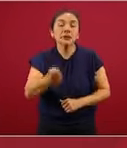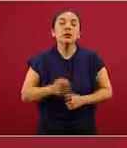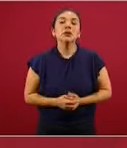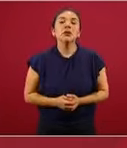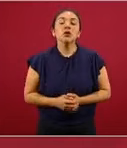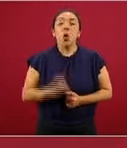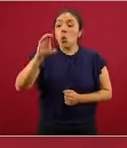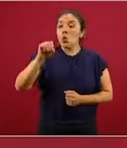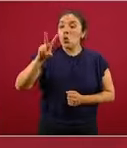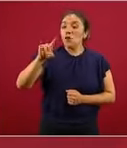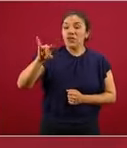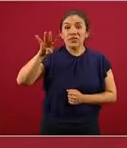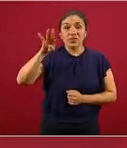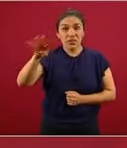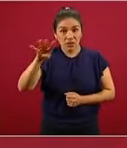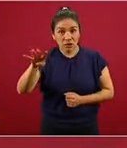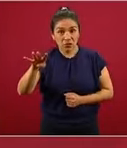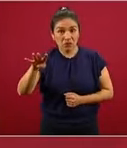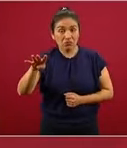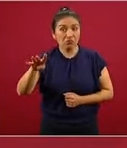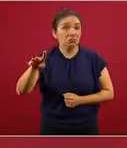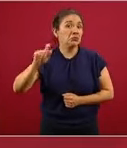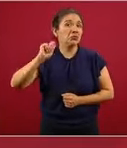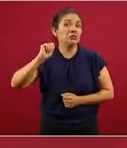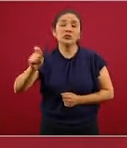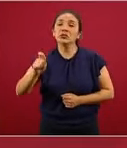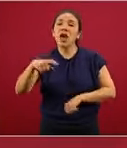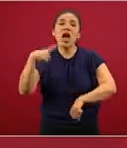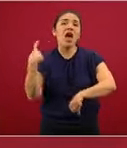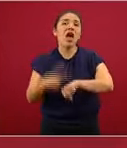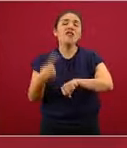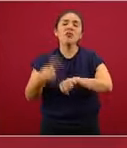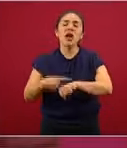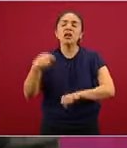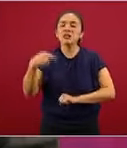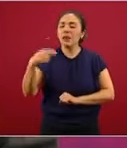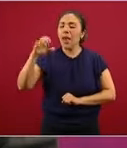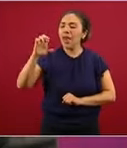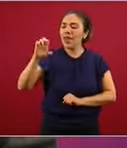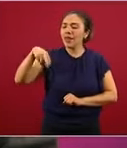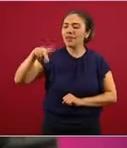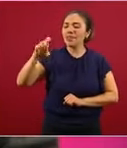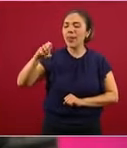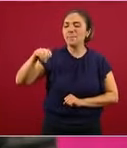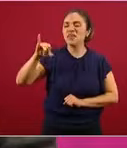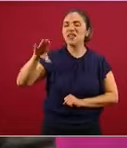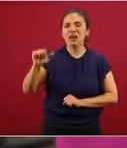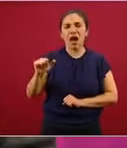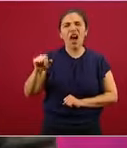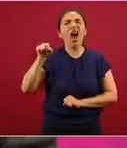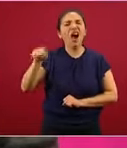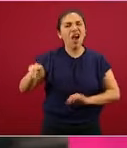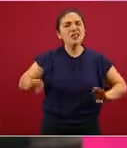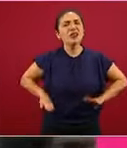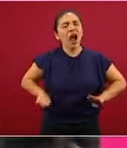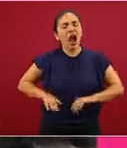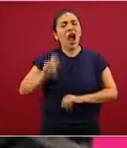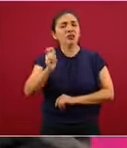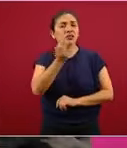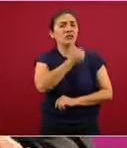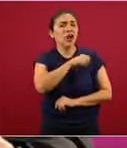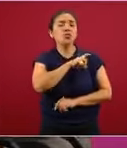que COVID-19 se vuelva una enfermedad endémica. Le llamamos endémica a una condición de salud